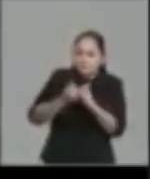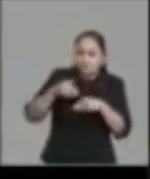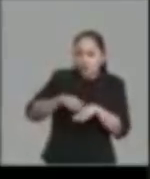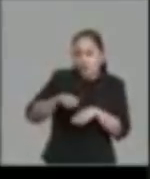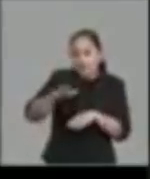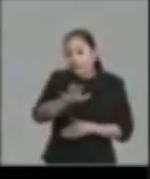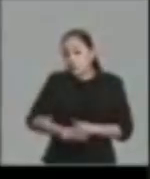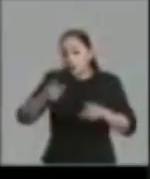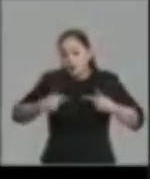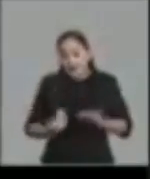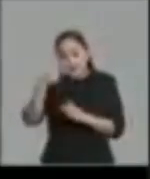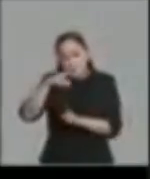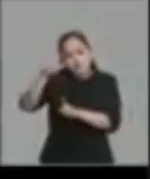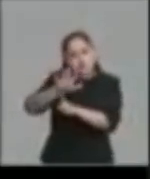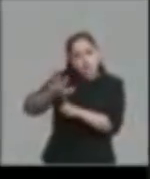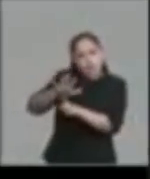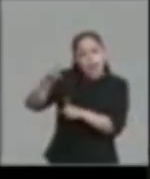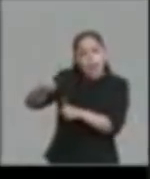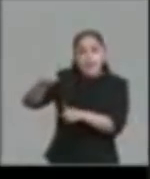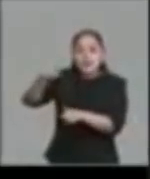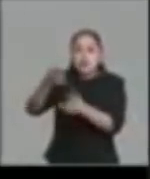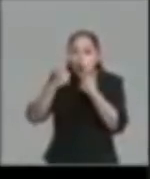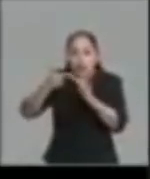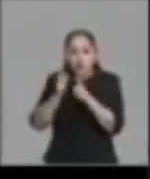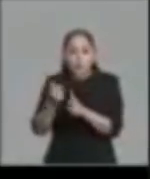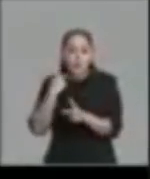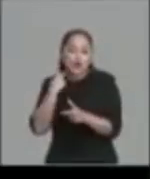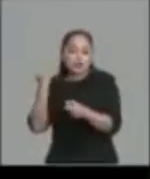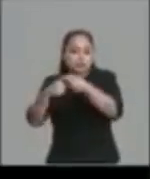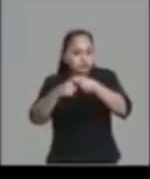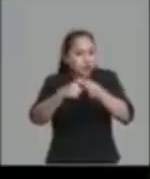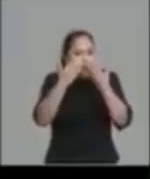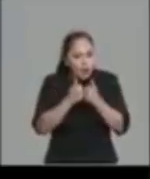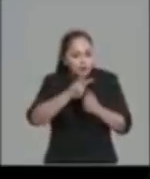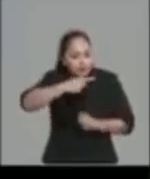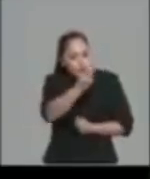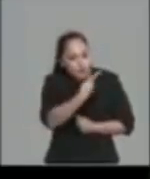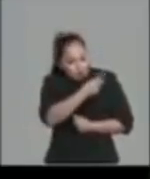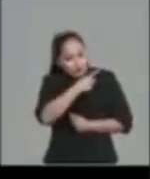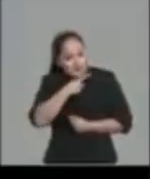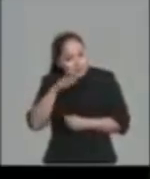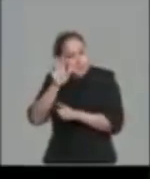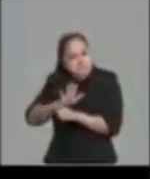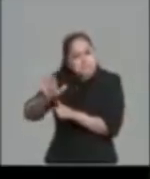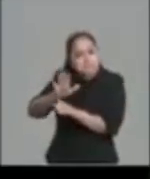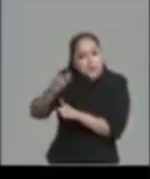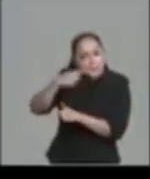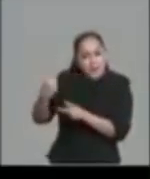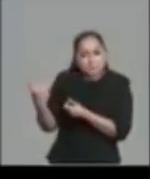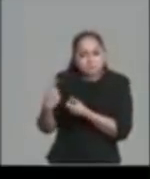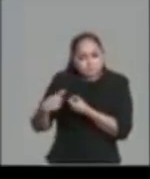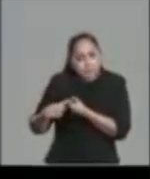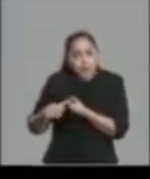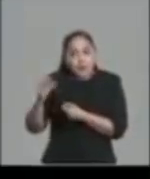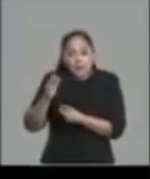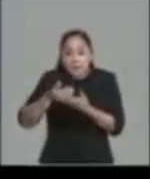de convencer al ciudadano que no tiene partido. Quienes han generado la violencia y la maldad es la corrupción de